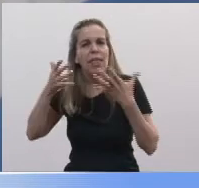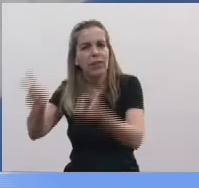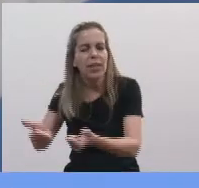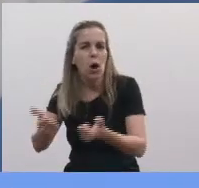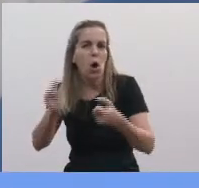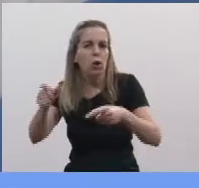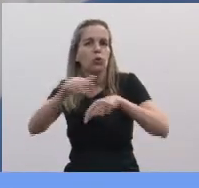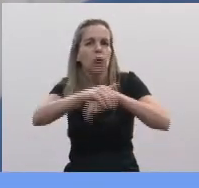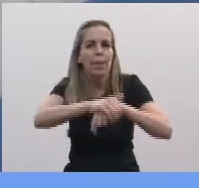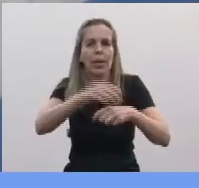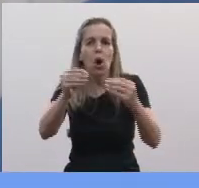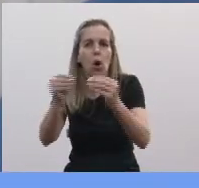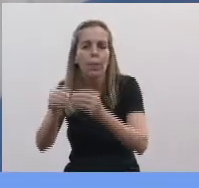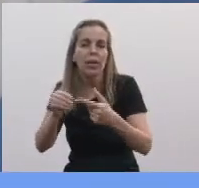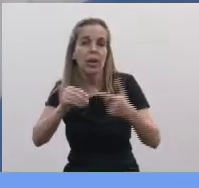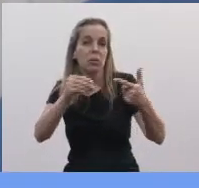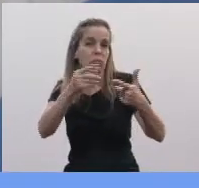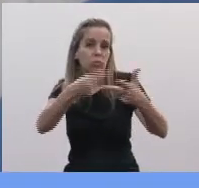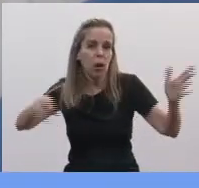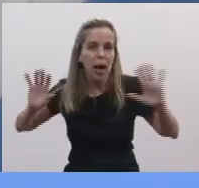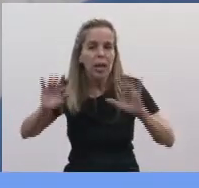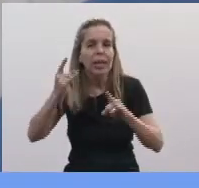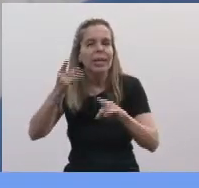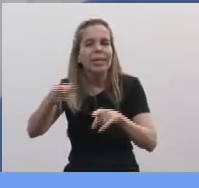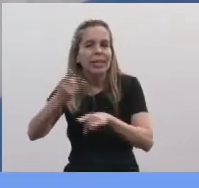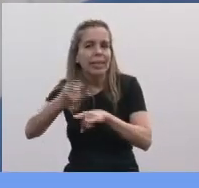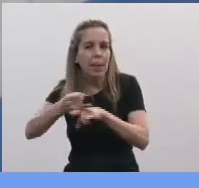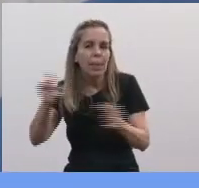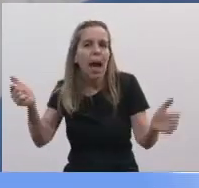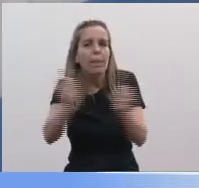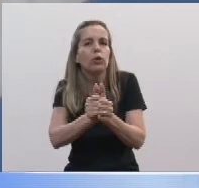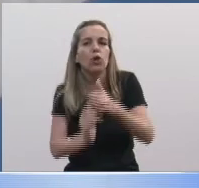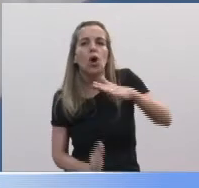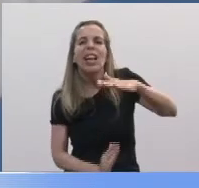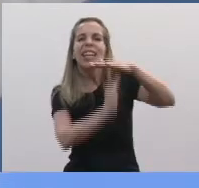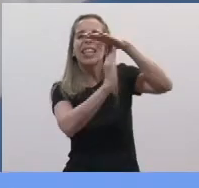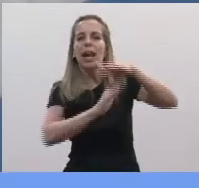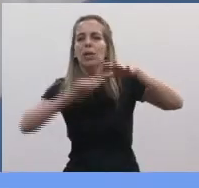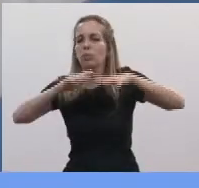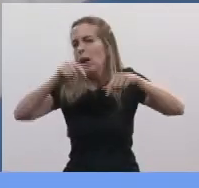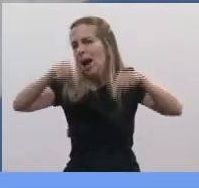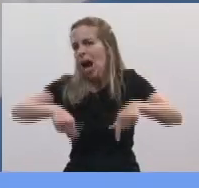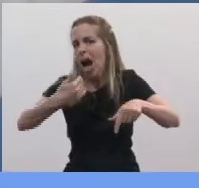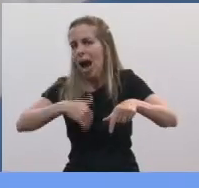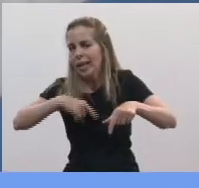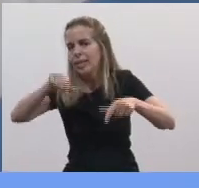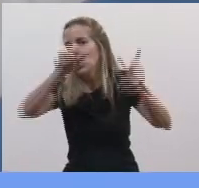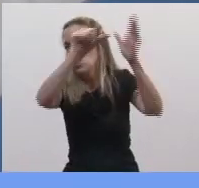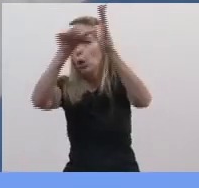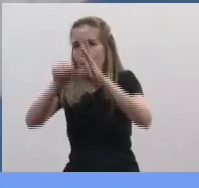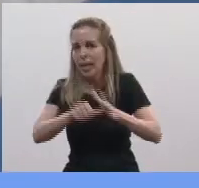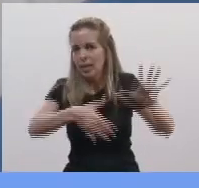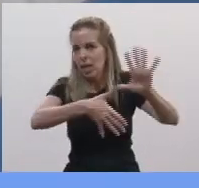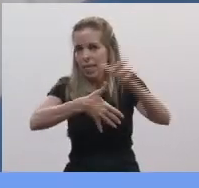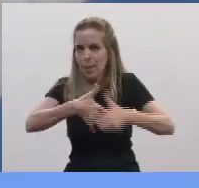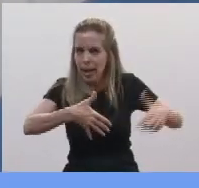sus amigos, a sus compañeros. Y siempre acompañó a los líderes populares, tanto aquí en Argentina como en América Latina.